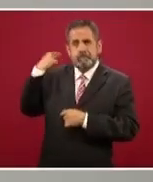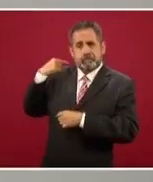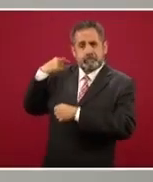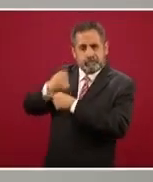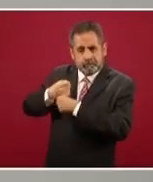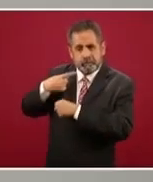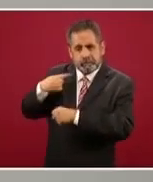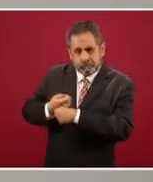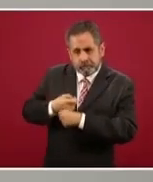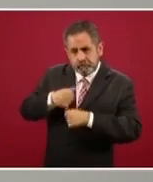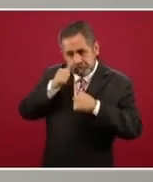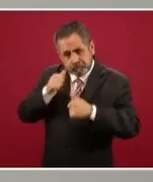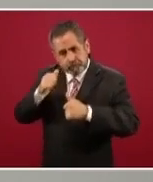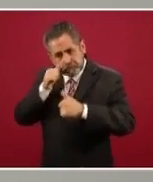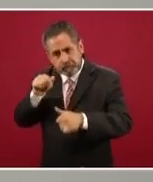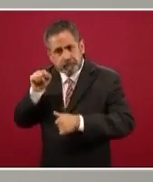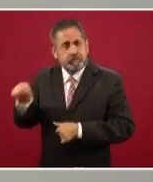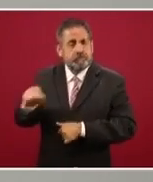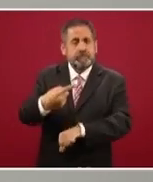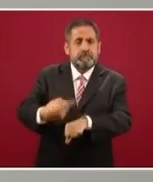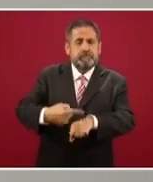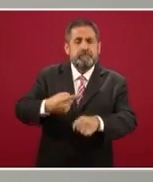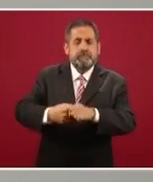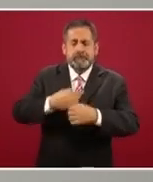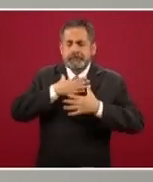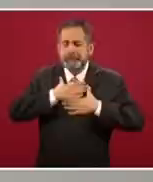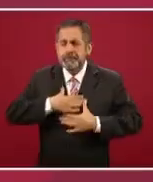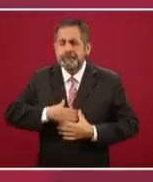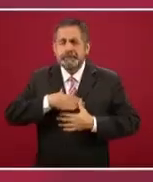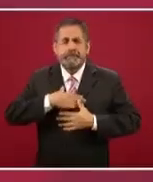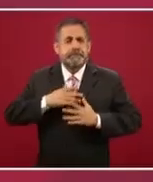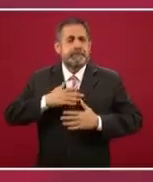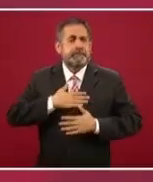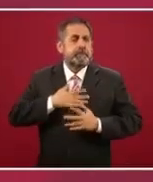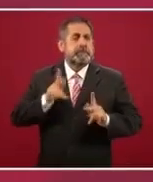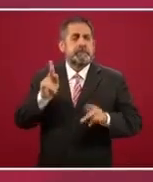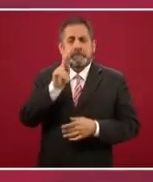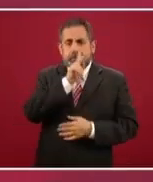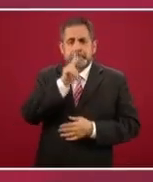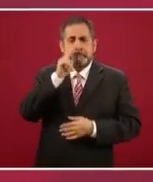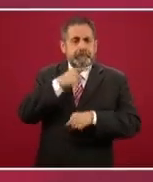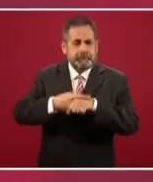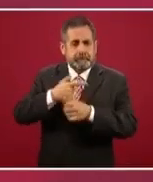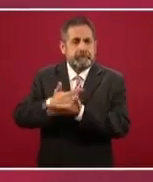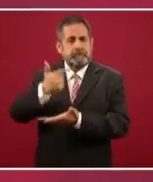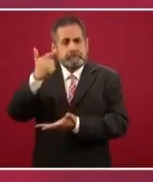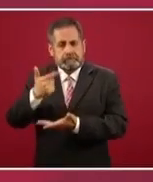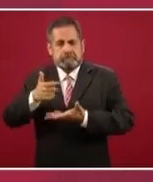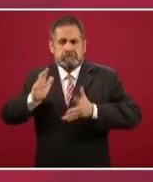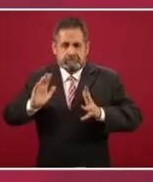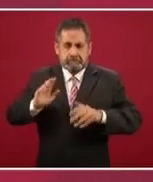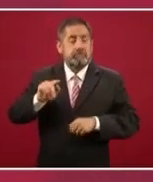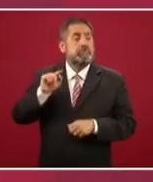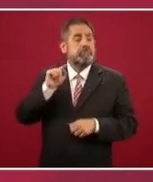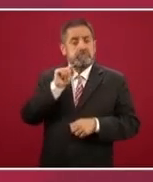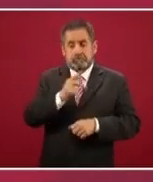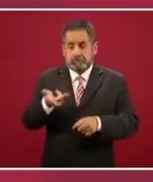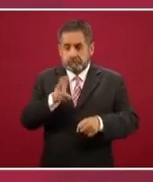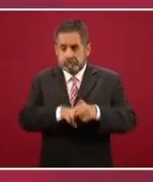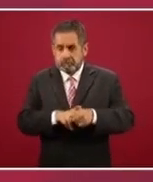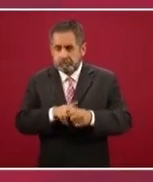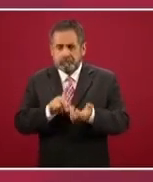atienden a personas con infecciones respiratorias graves, ya hemos especificado que la enorme mayoría, más